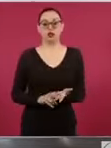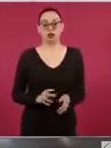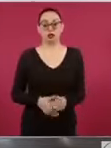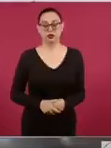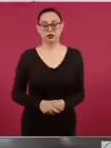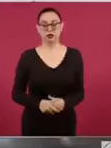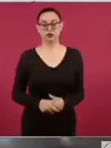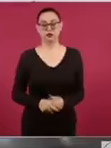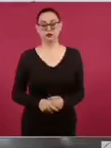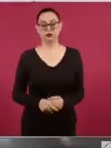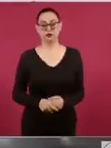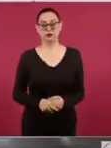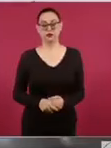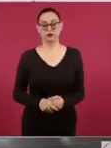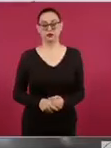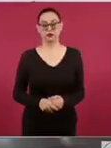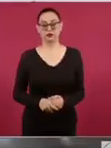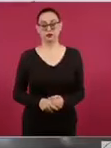Sí,